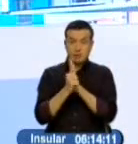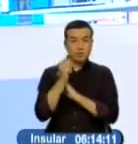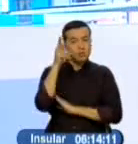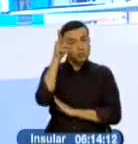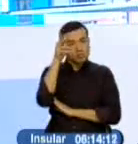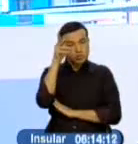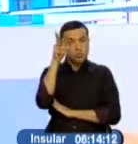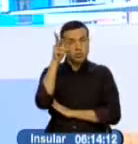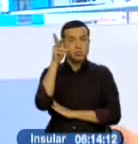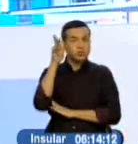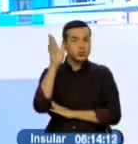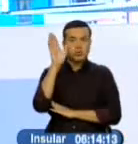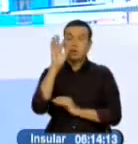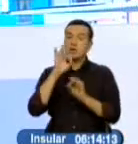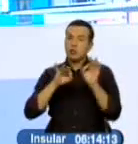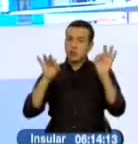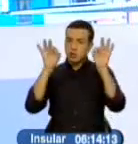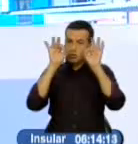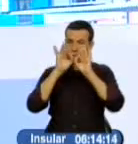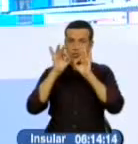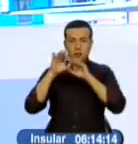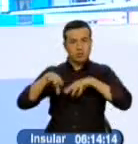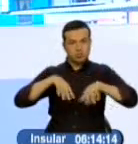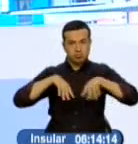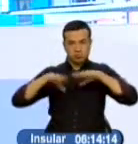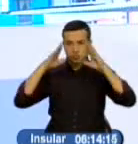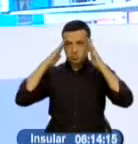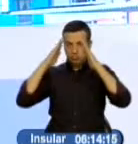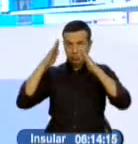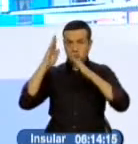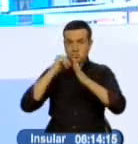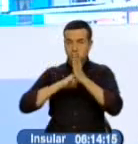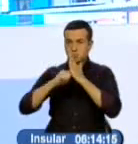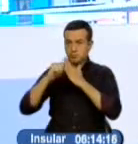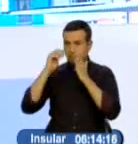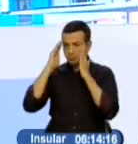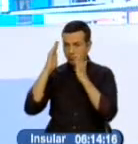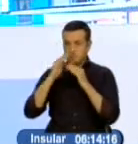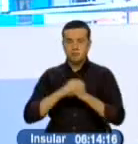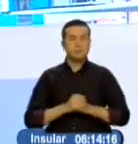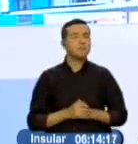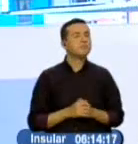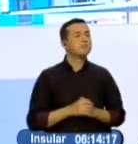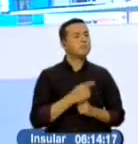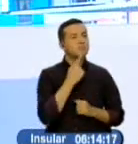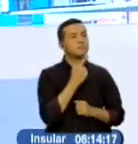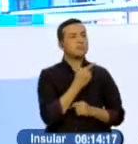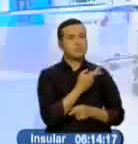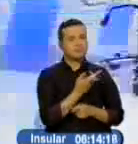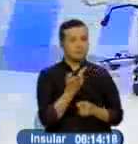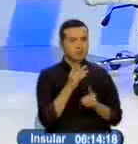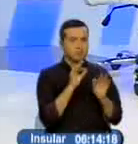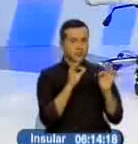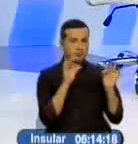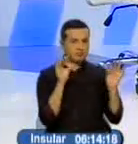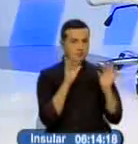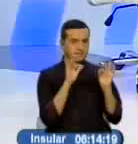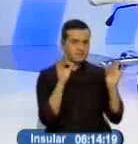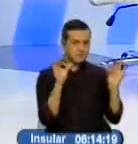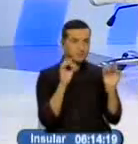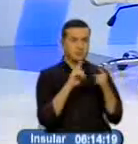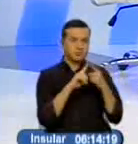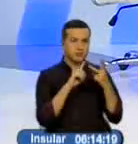docente van a ser el centro también de nuestra acción de política pública en el Ministerio. Ahora, cuando se habla de calidad y cuando se habla de